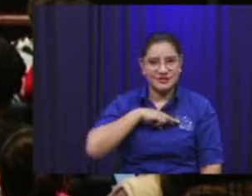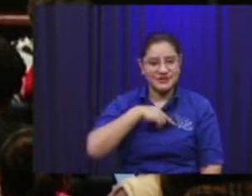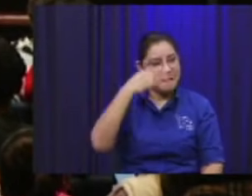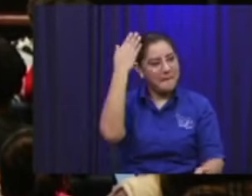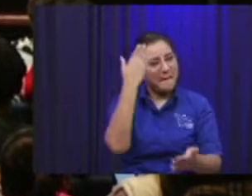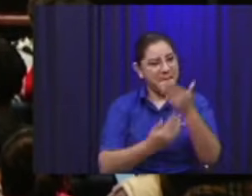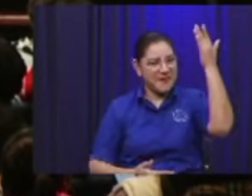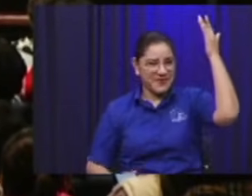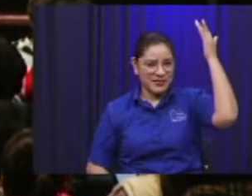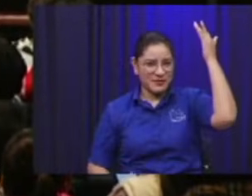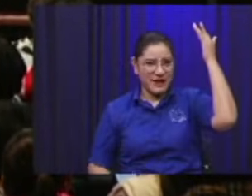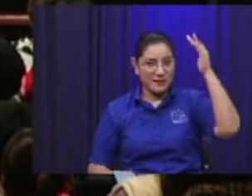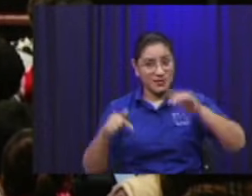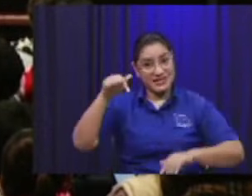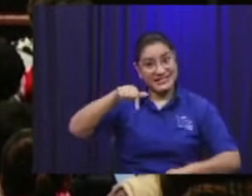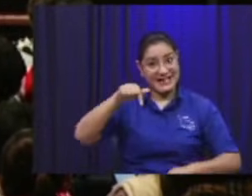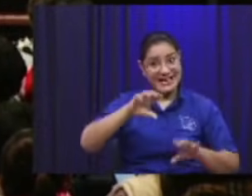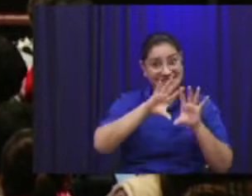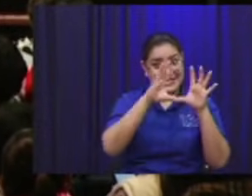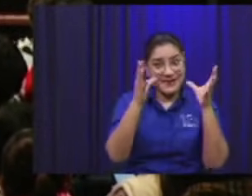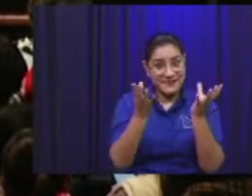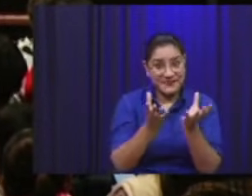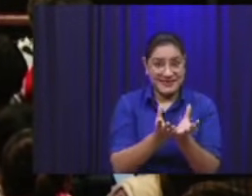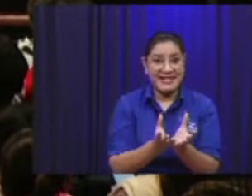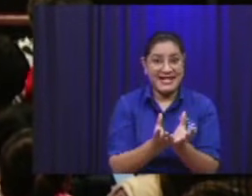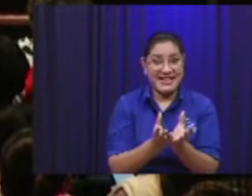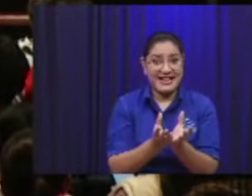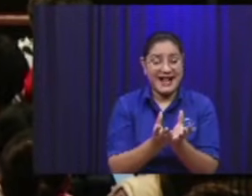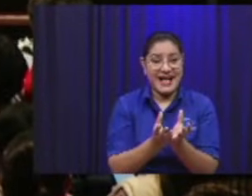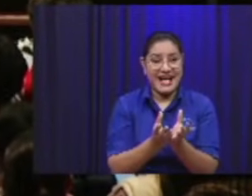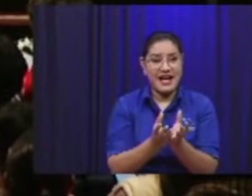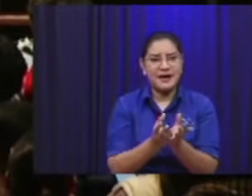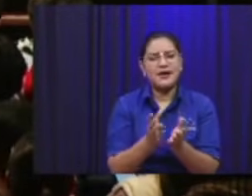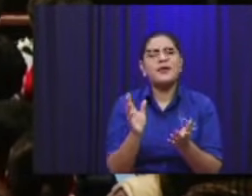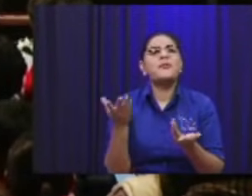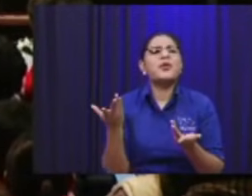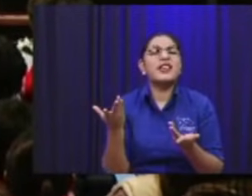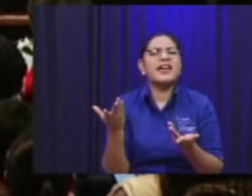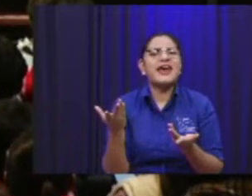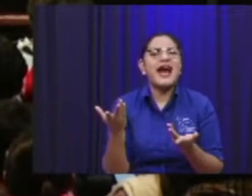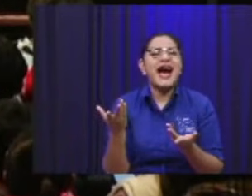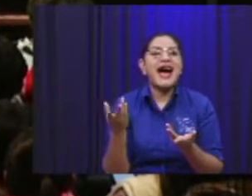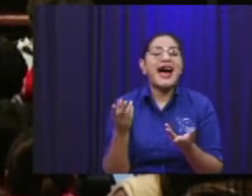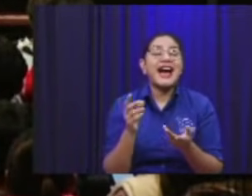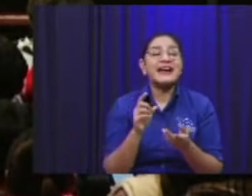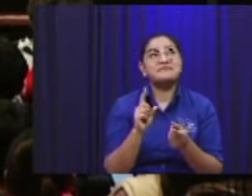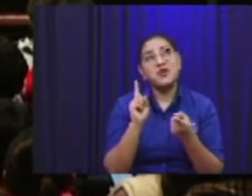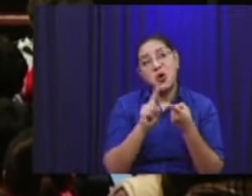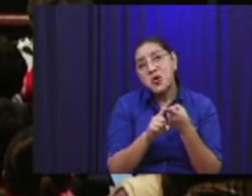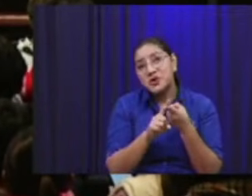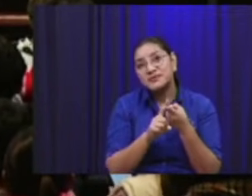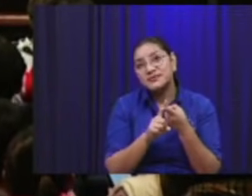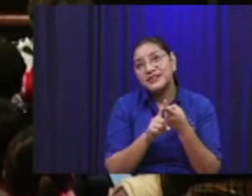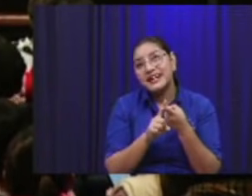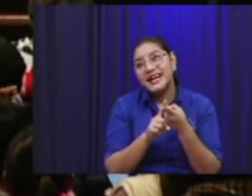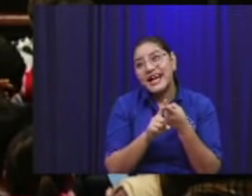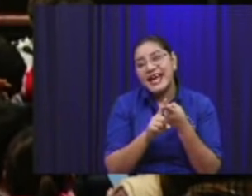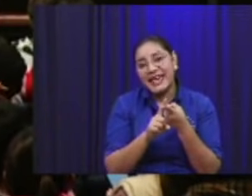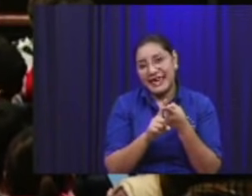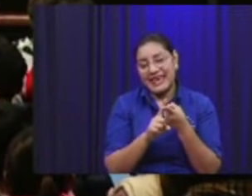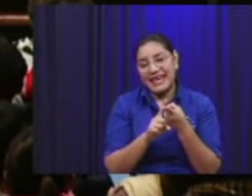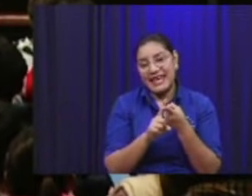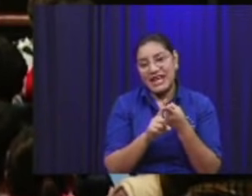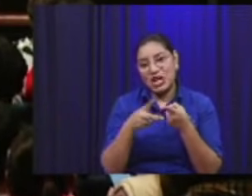vamos porque nos podemos ir por la vía terrestre así podemos